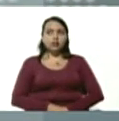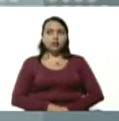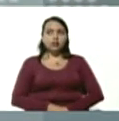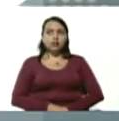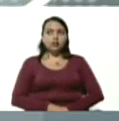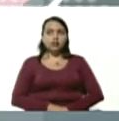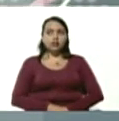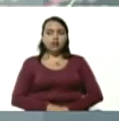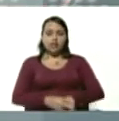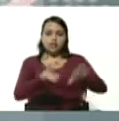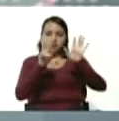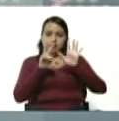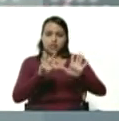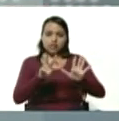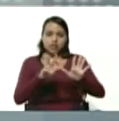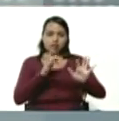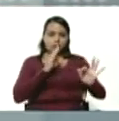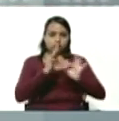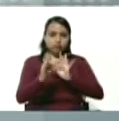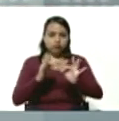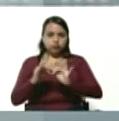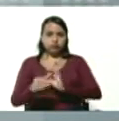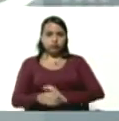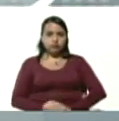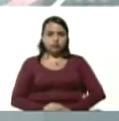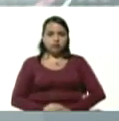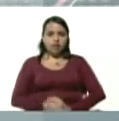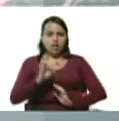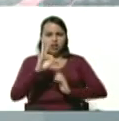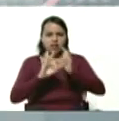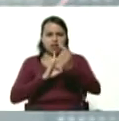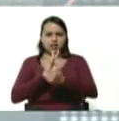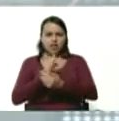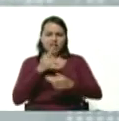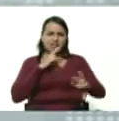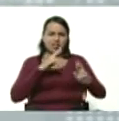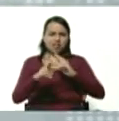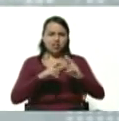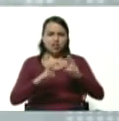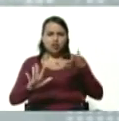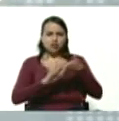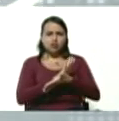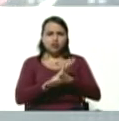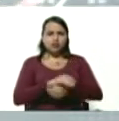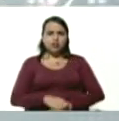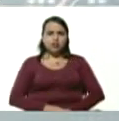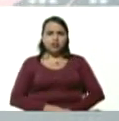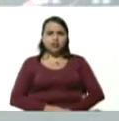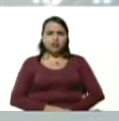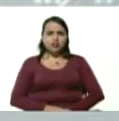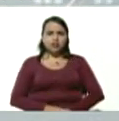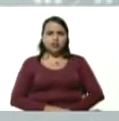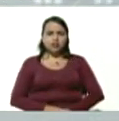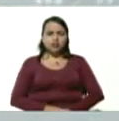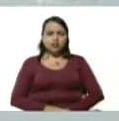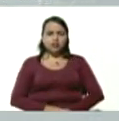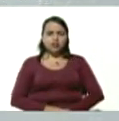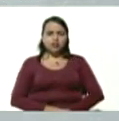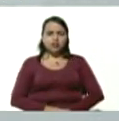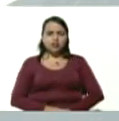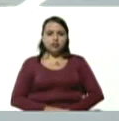y este caso, que están directamente relacionados con una clínica, en el